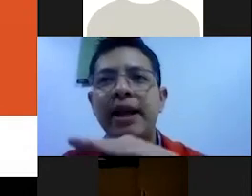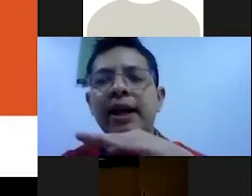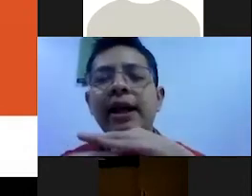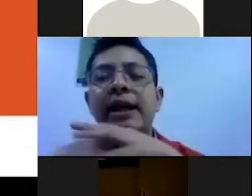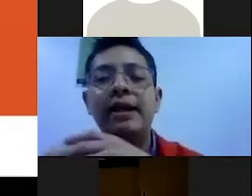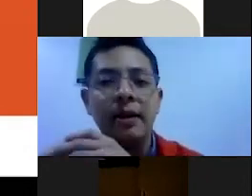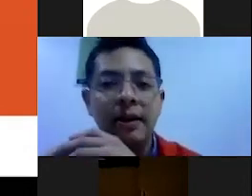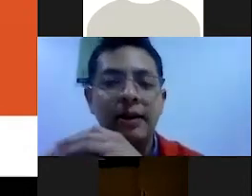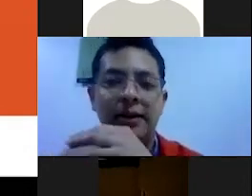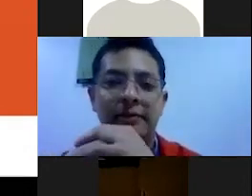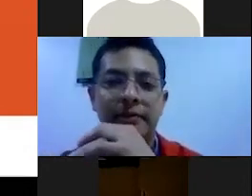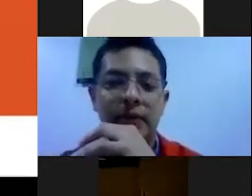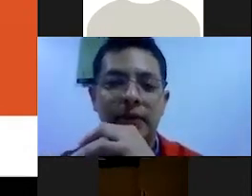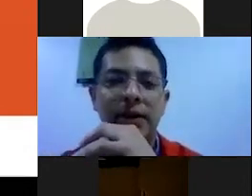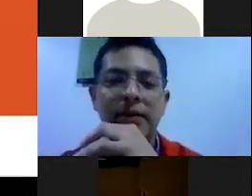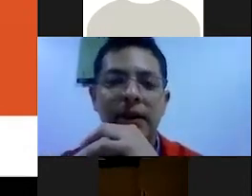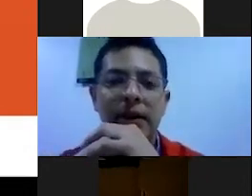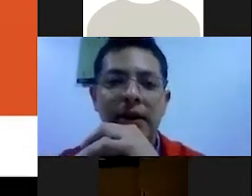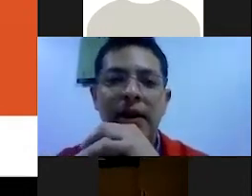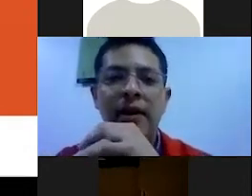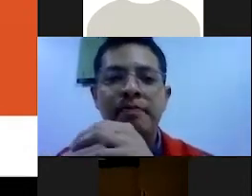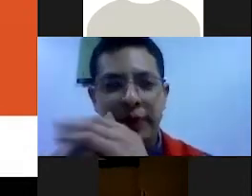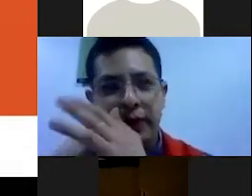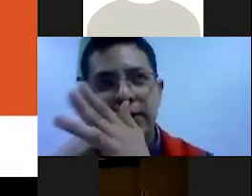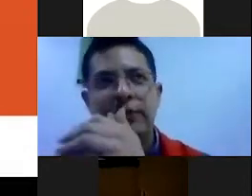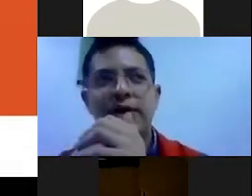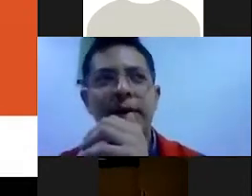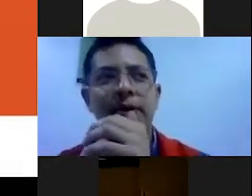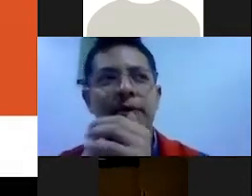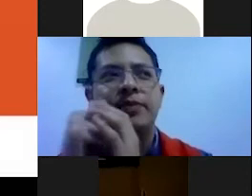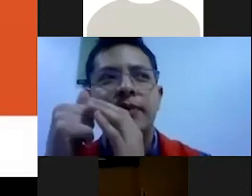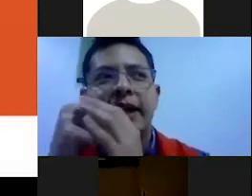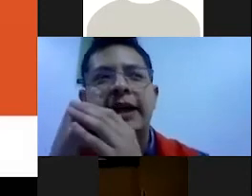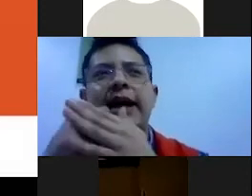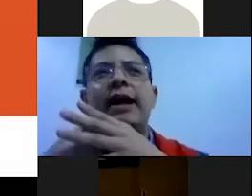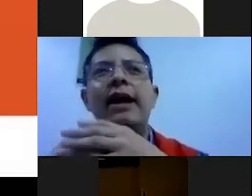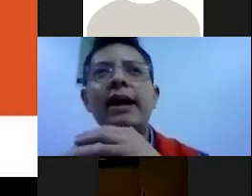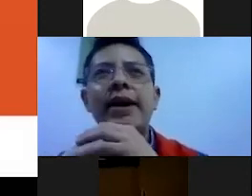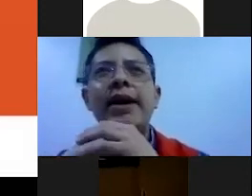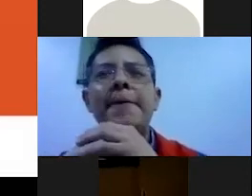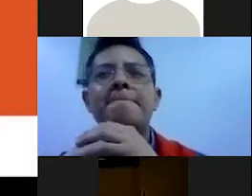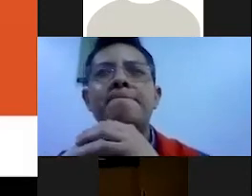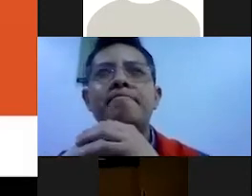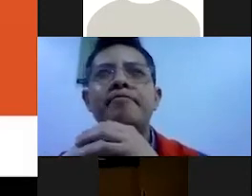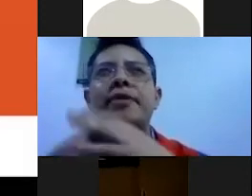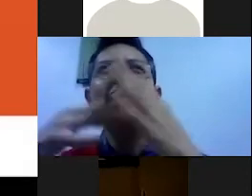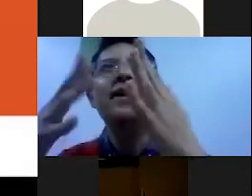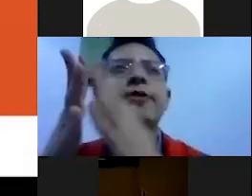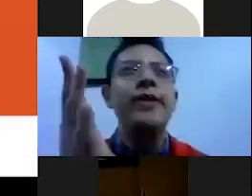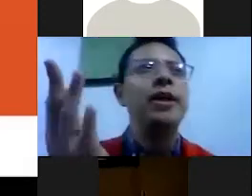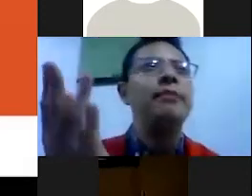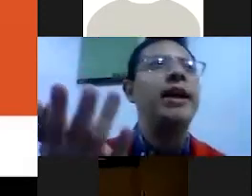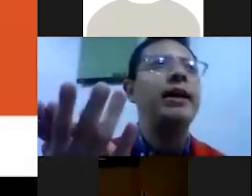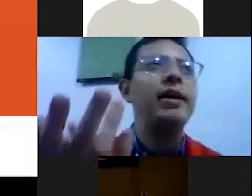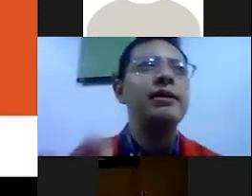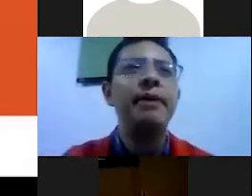superficie plana y rígida. ¿Ok? Pero sigo en cuestionamiento. ¿Qué sería